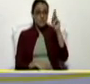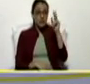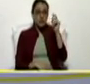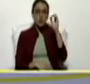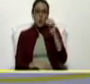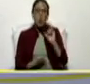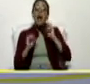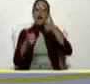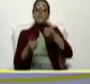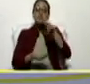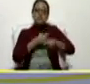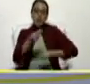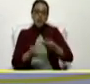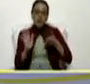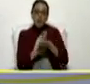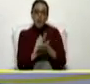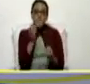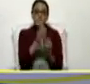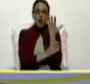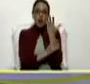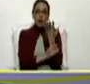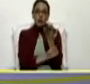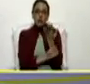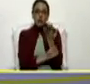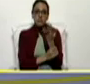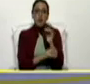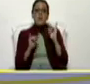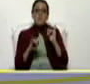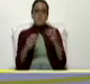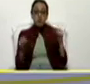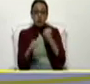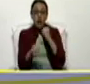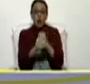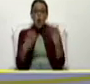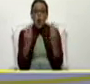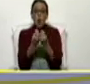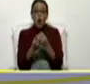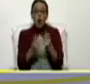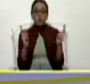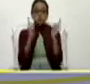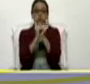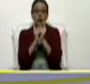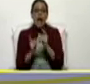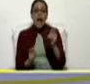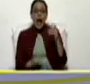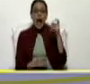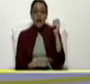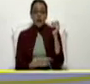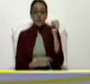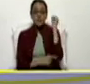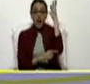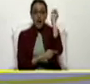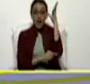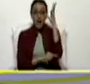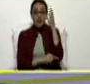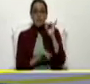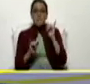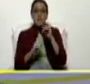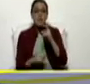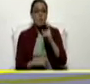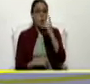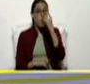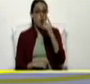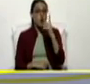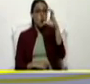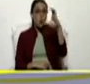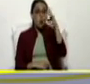empezando a operar a el alcalde quiero que el pueblo de cumanacoa sepa